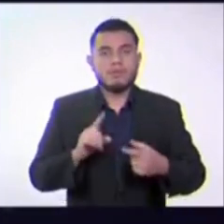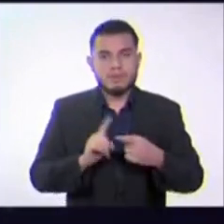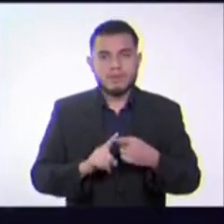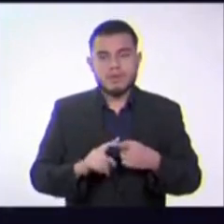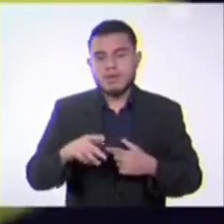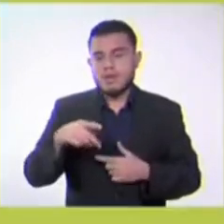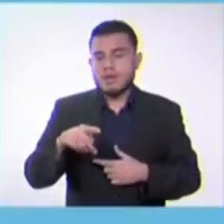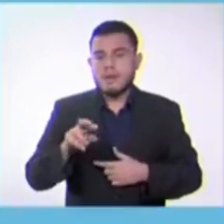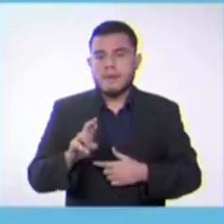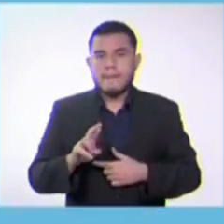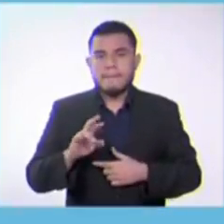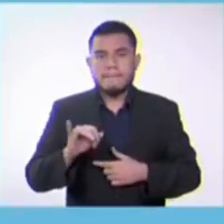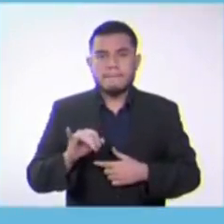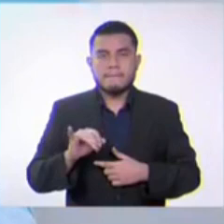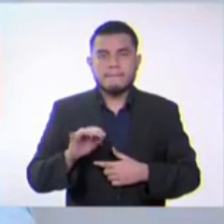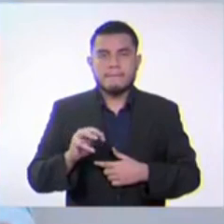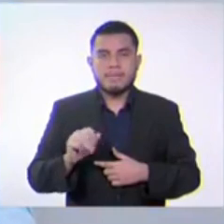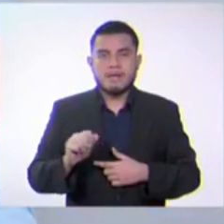primavera.